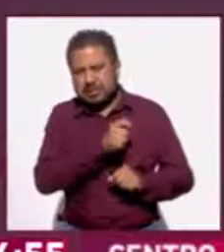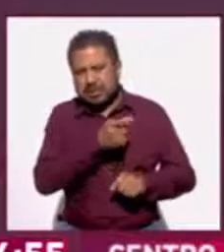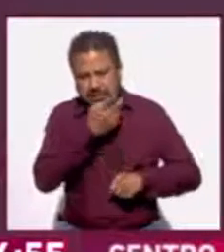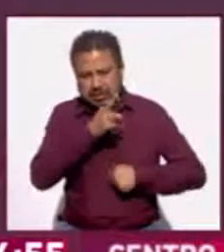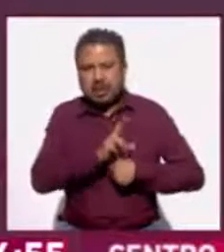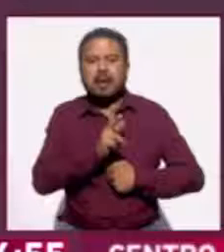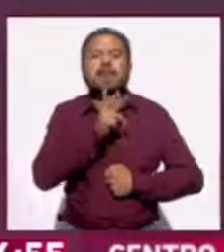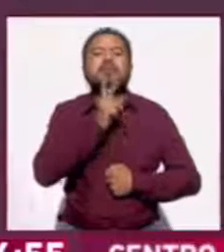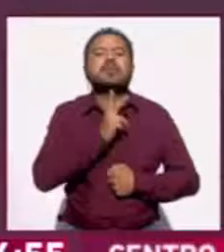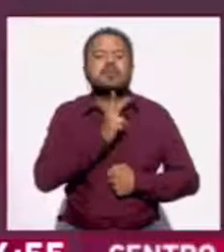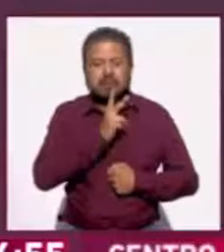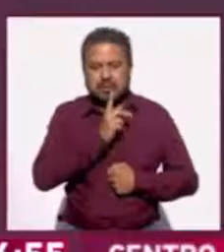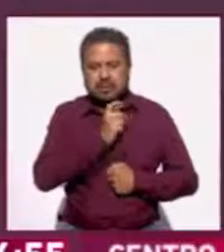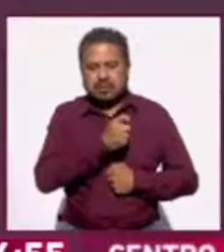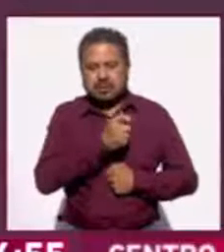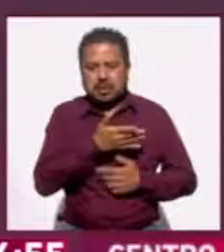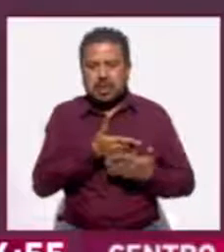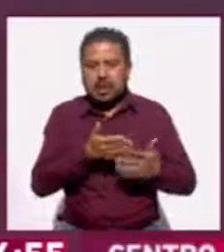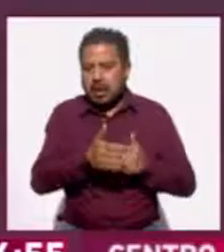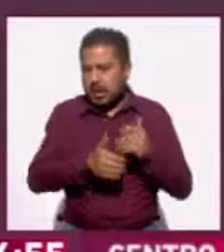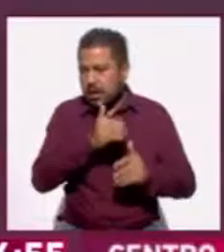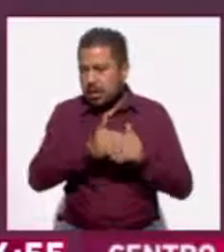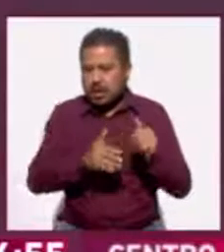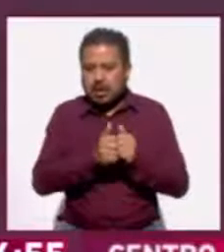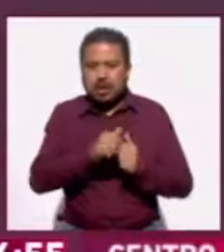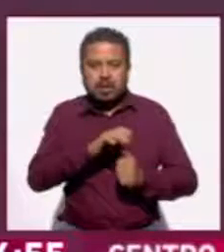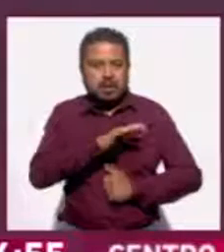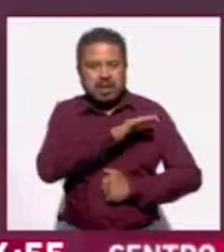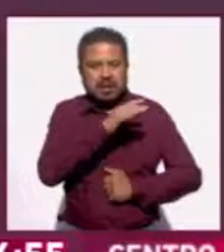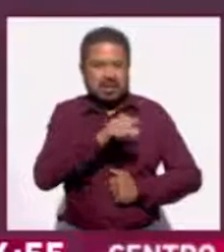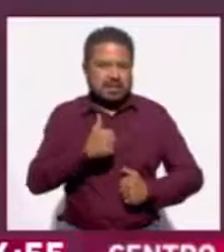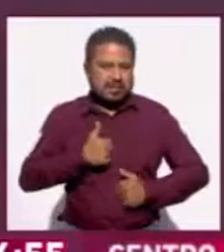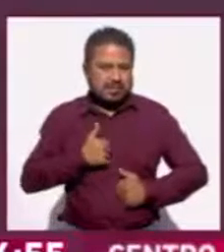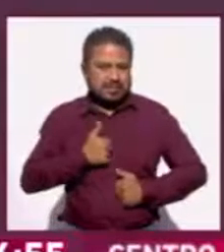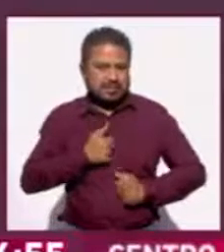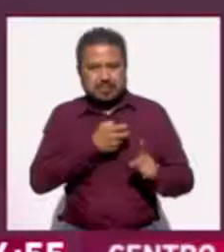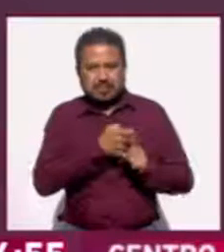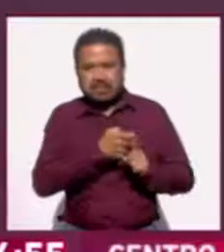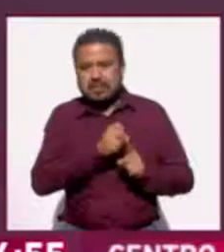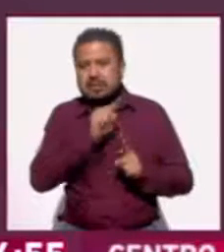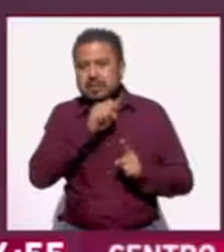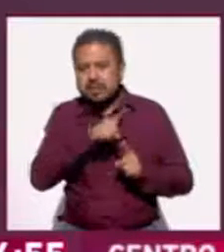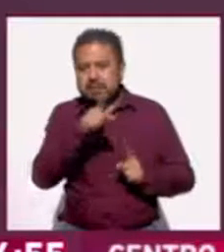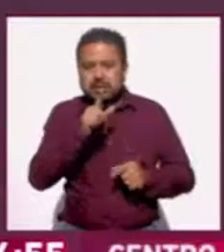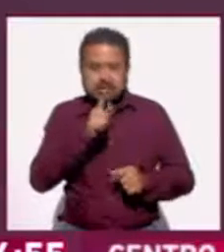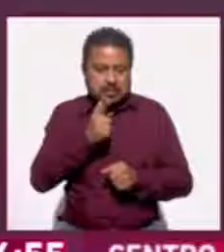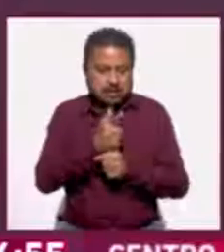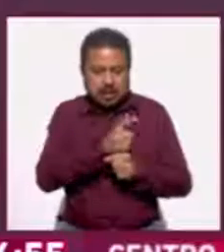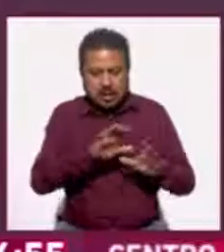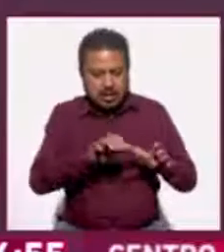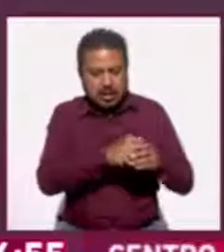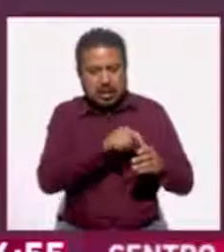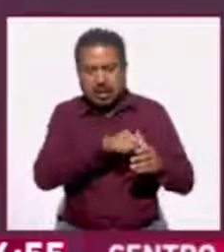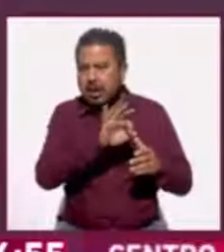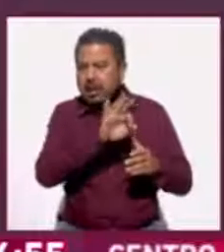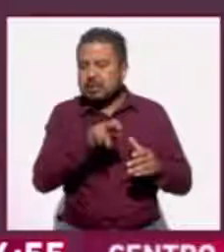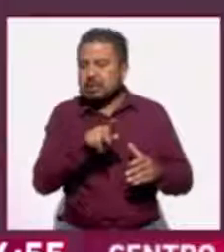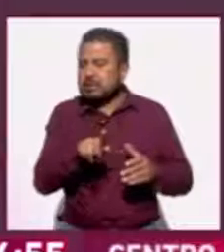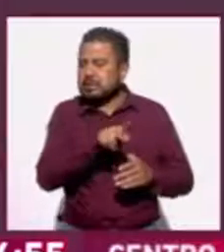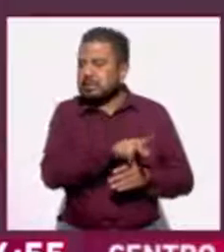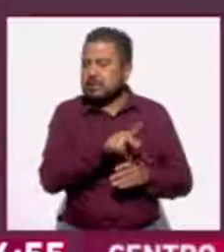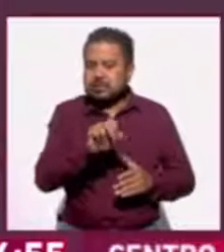directivo de Pemex, y finalmente con el general Cienfuegos. Y pues si ves, los porcentajes son muy